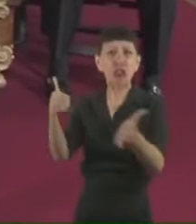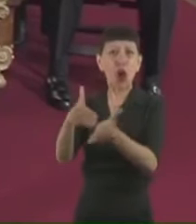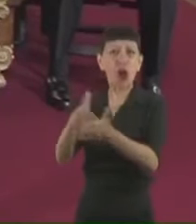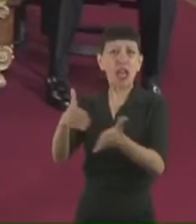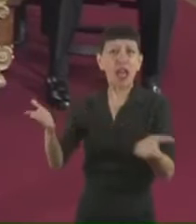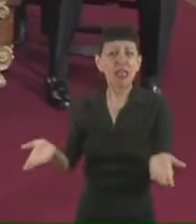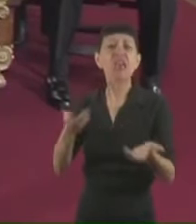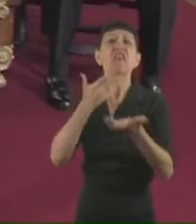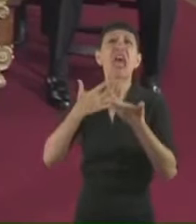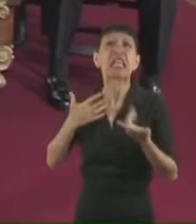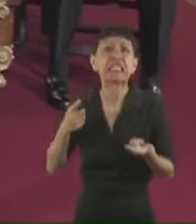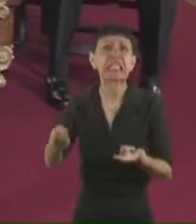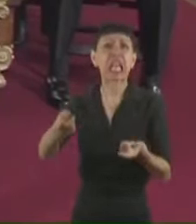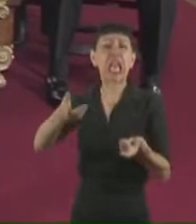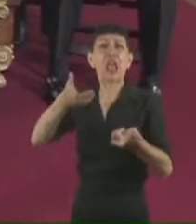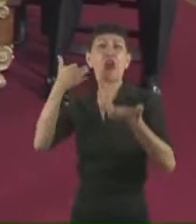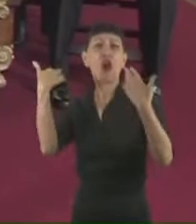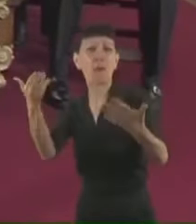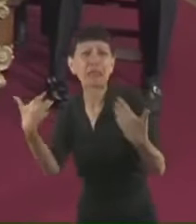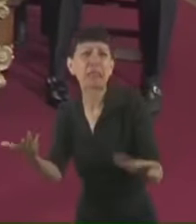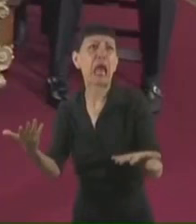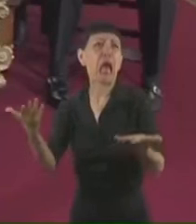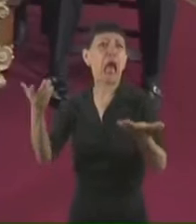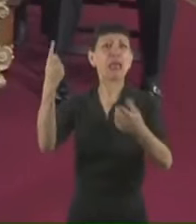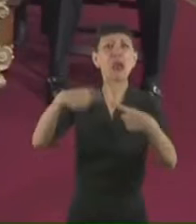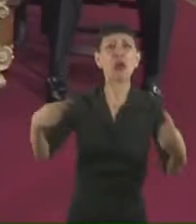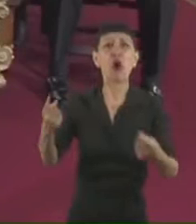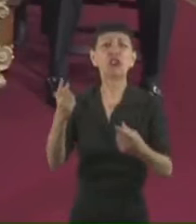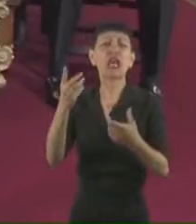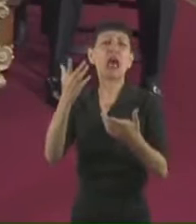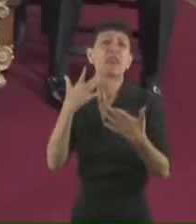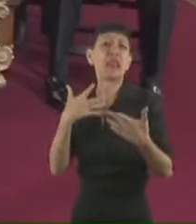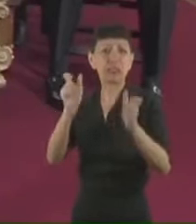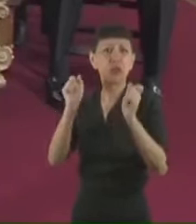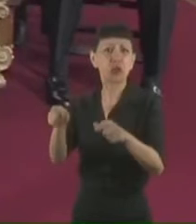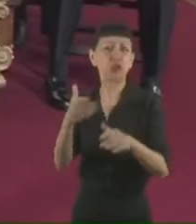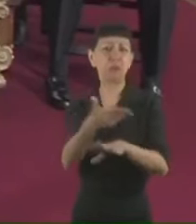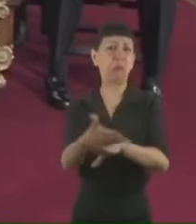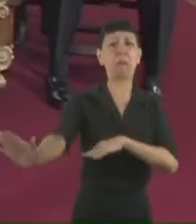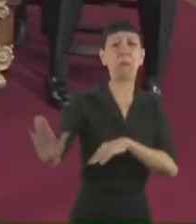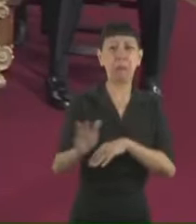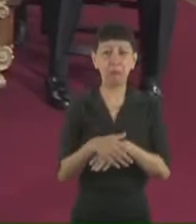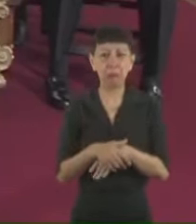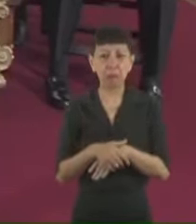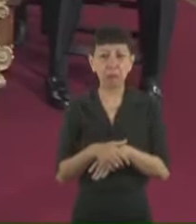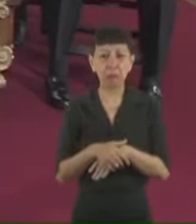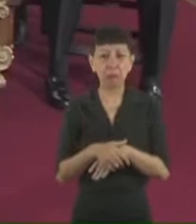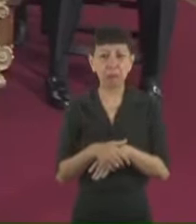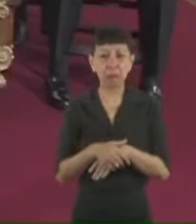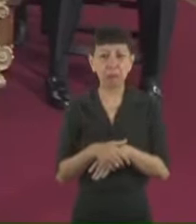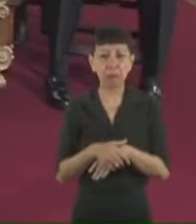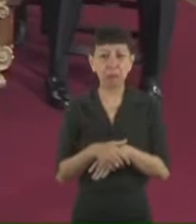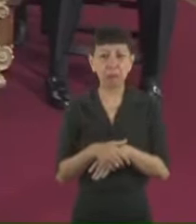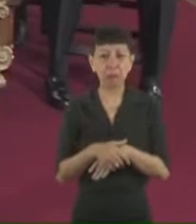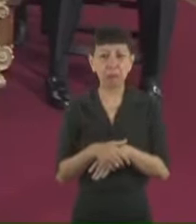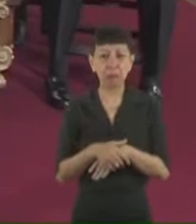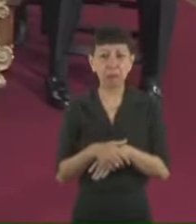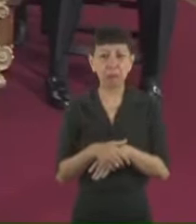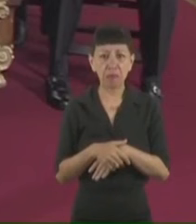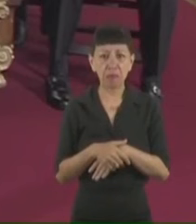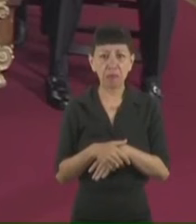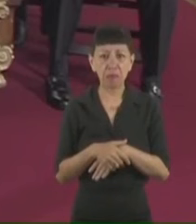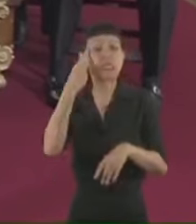capacidades diferencias y circunstancias es una doctrina que considera que los políticos En consecuencia son